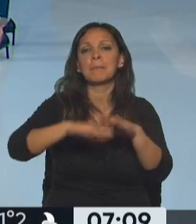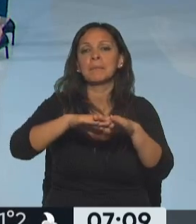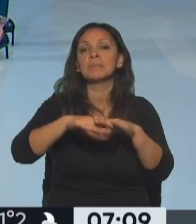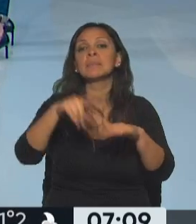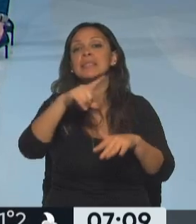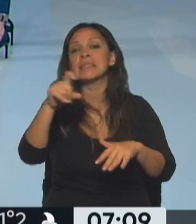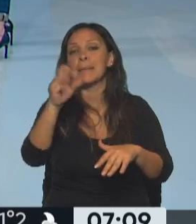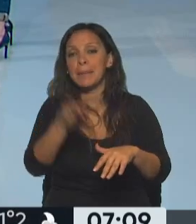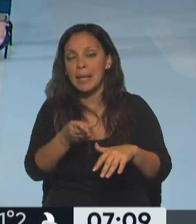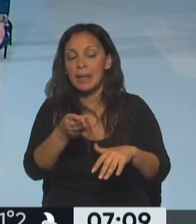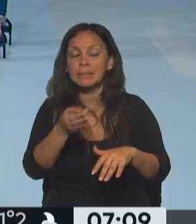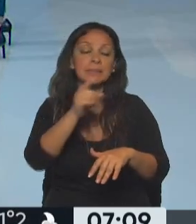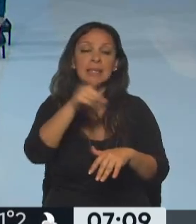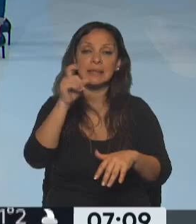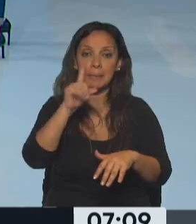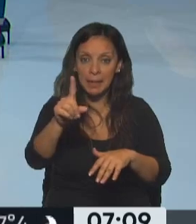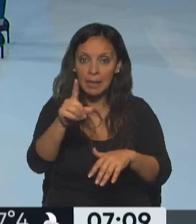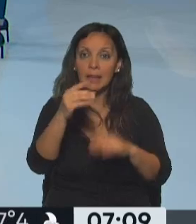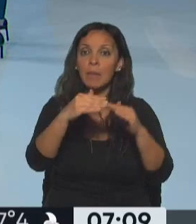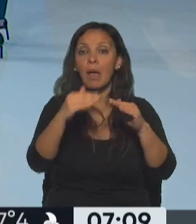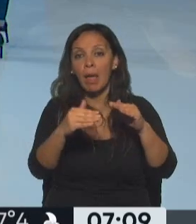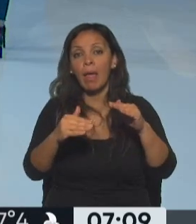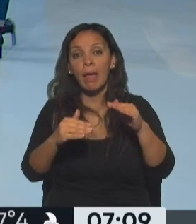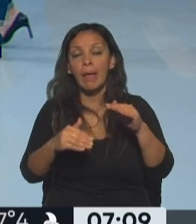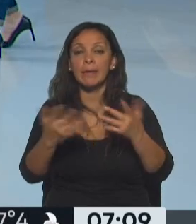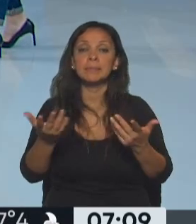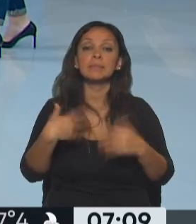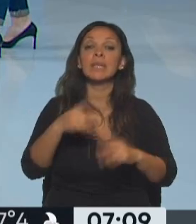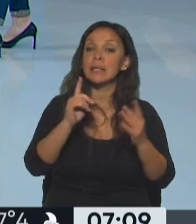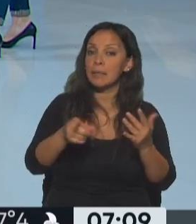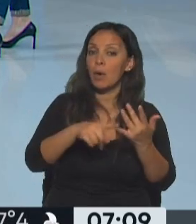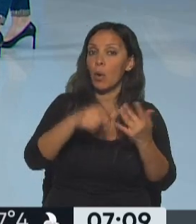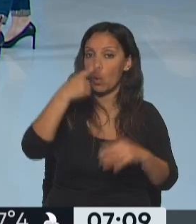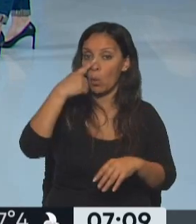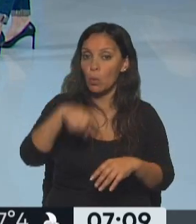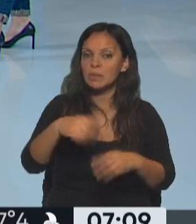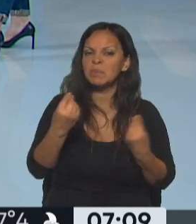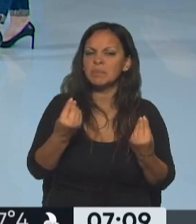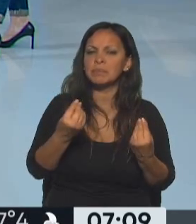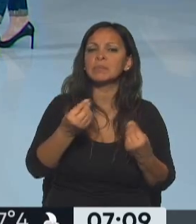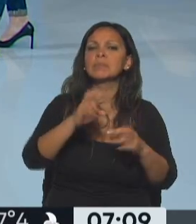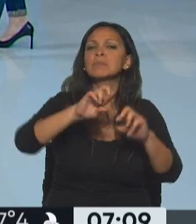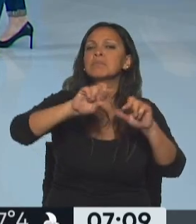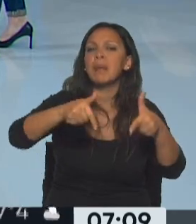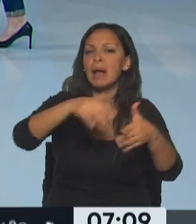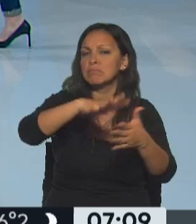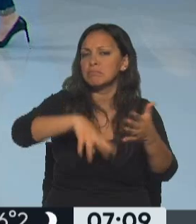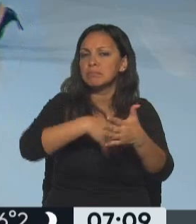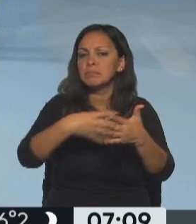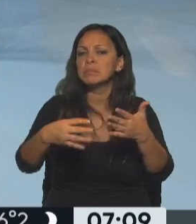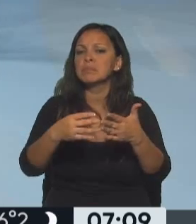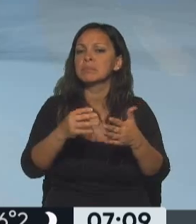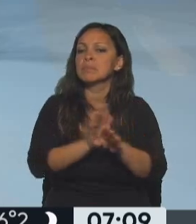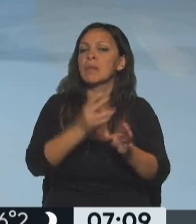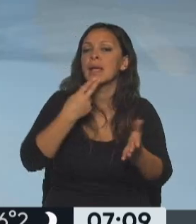bajó a 70, ese creo. piso exactamente fue bajando hasta 70. Y por último, el plan de simplificación de impuestos y garantía laboral que Massa le